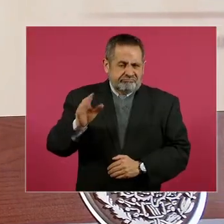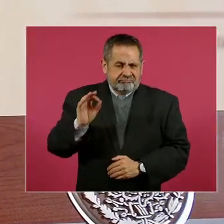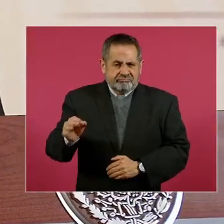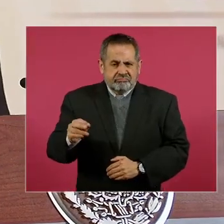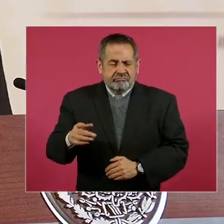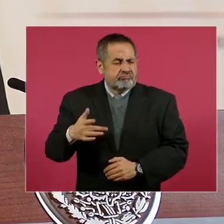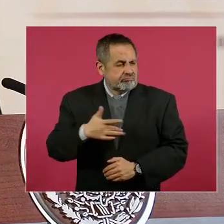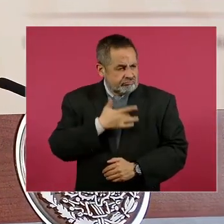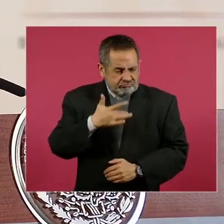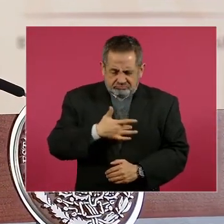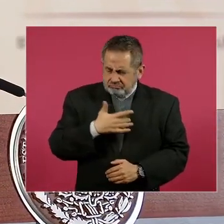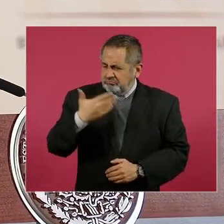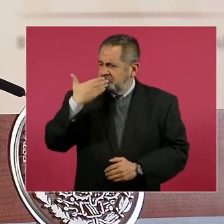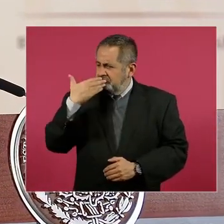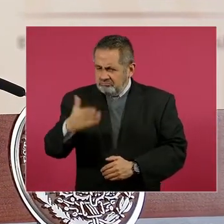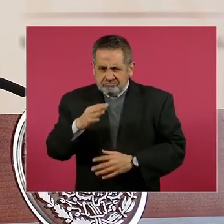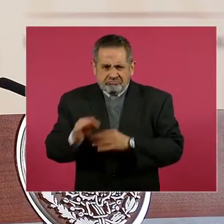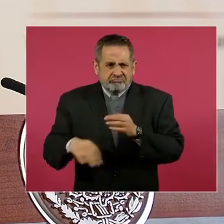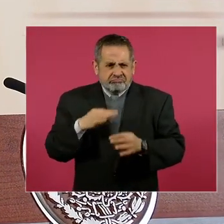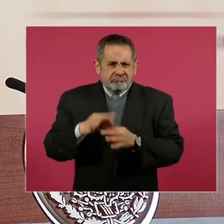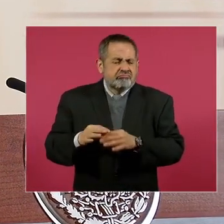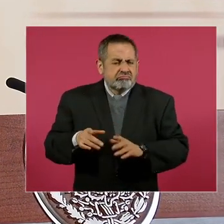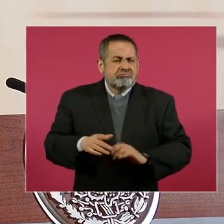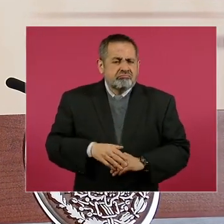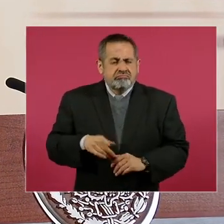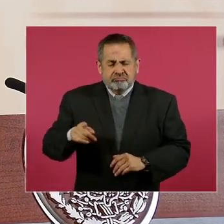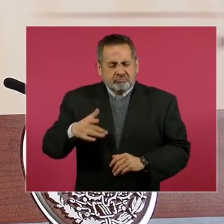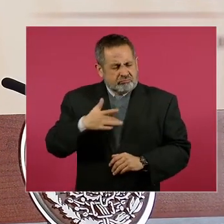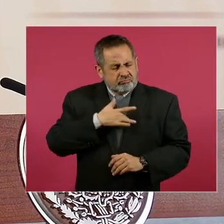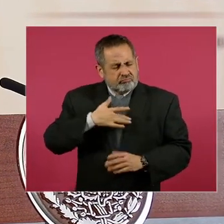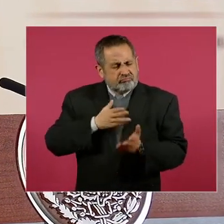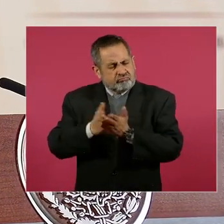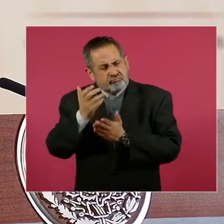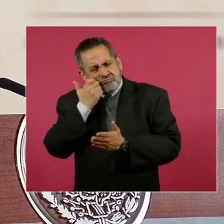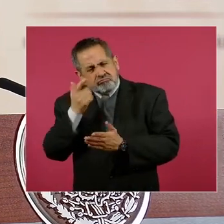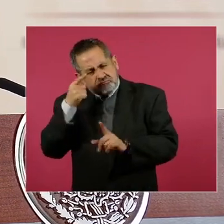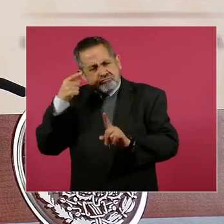de buenos sentimientos, bien intencionado,